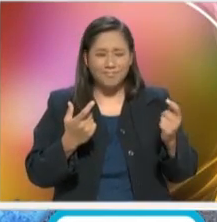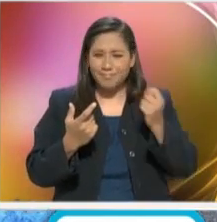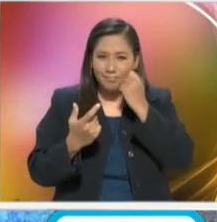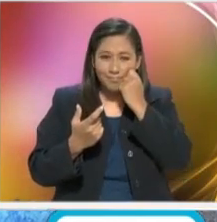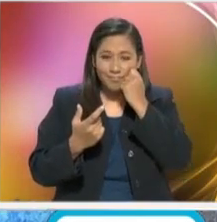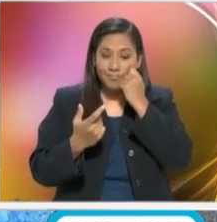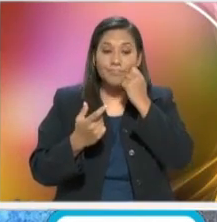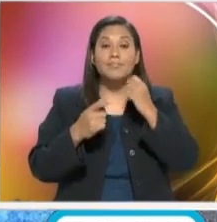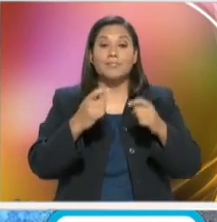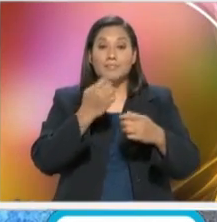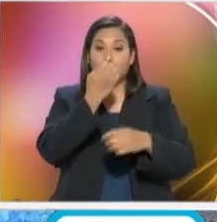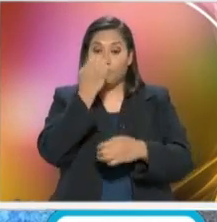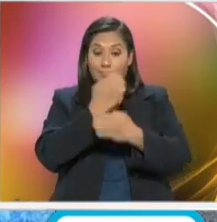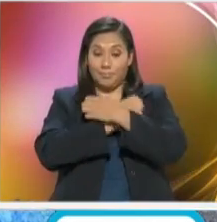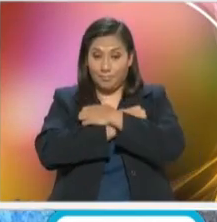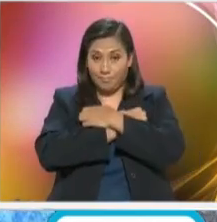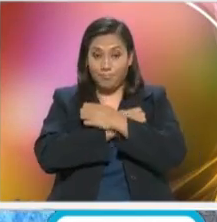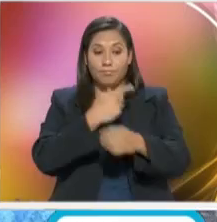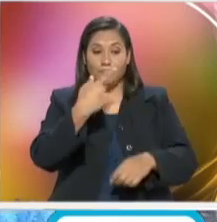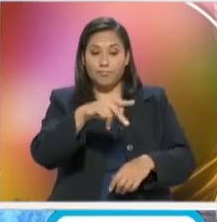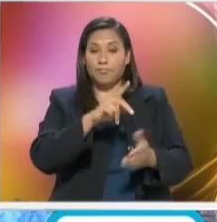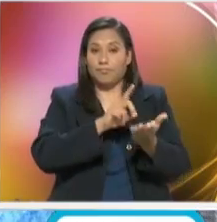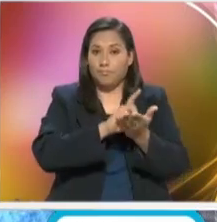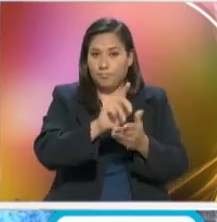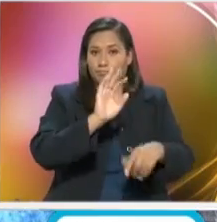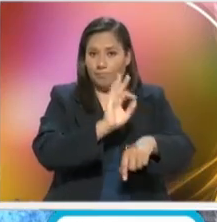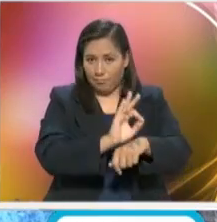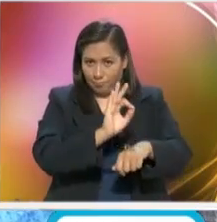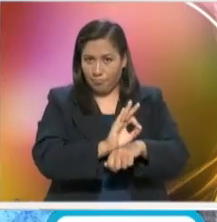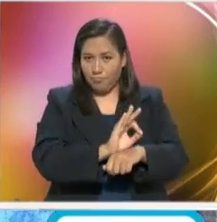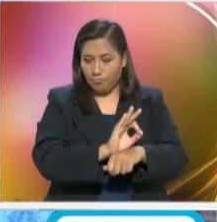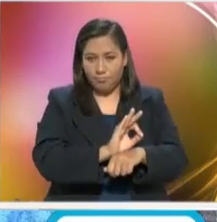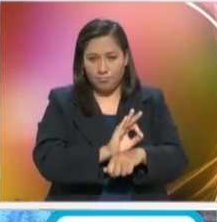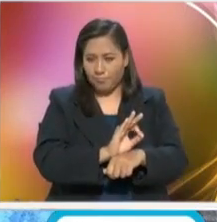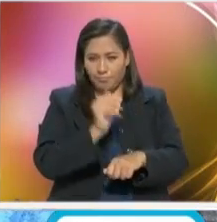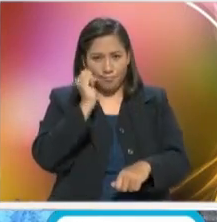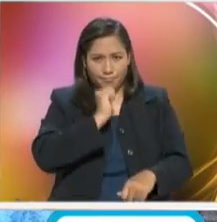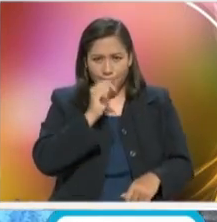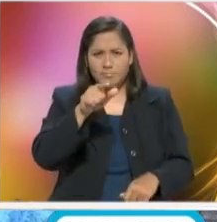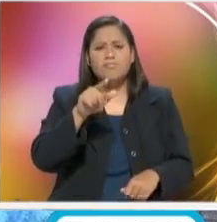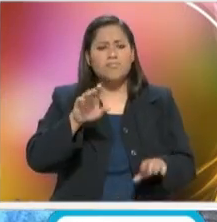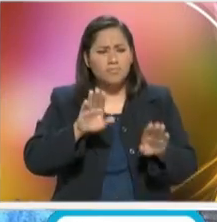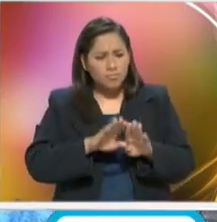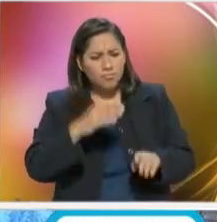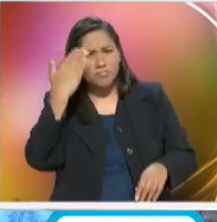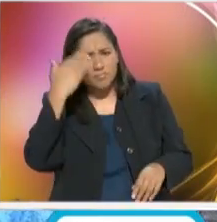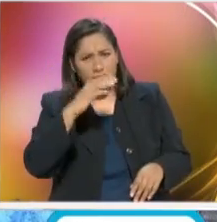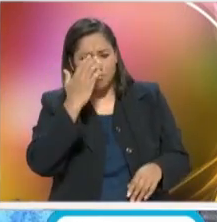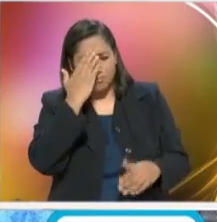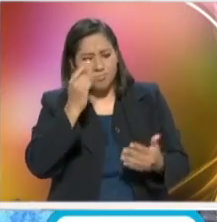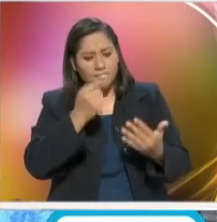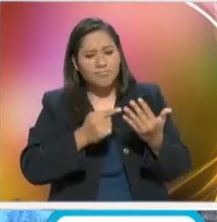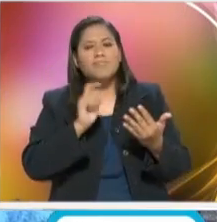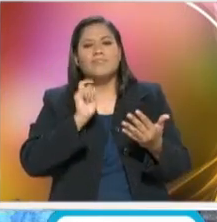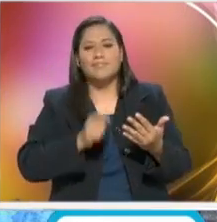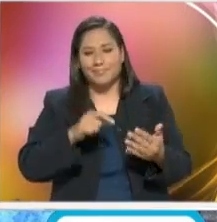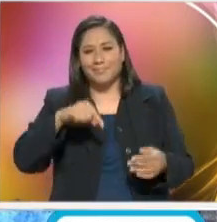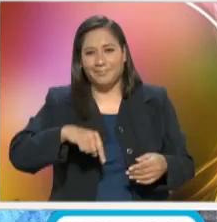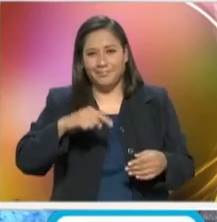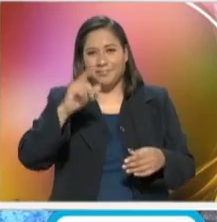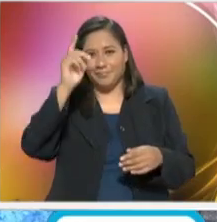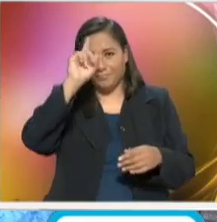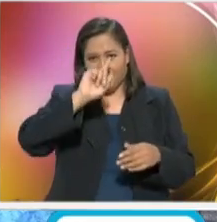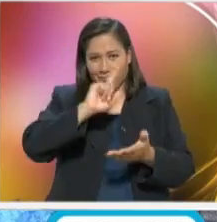de preferencia, la educación es un derecho universal. ¿Sabe usted cómo ejercerlo y cuáles son sus implicaciones? Se lo vamos a decir aquí